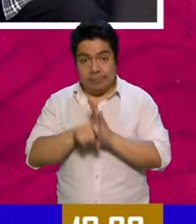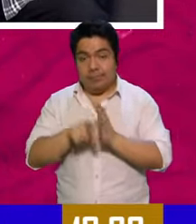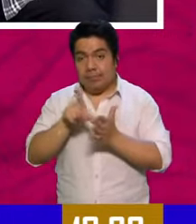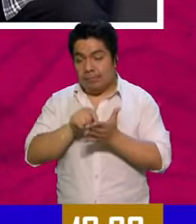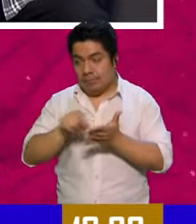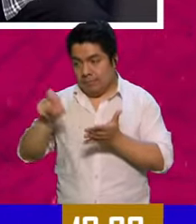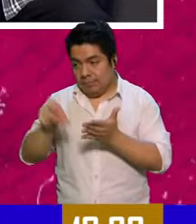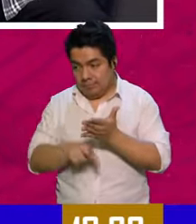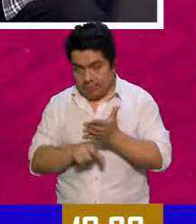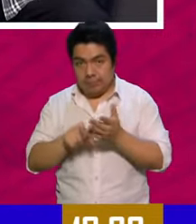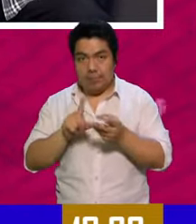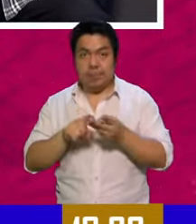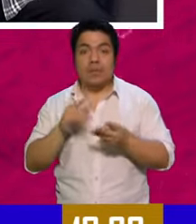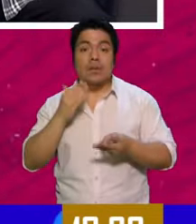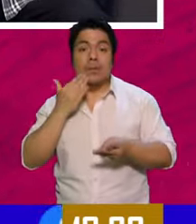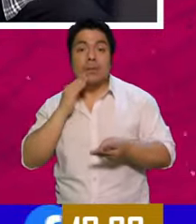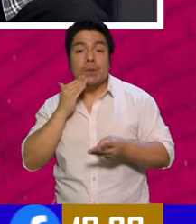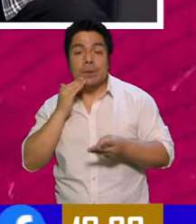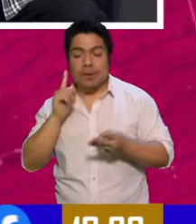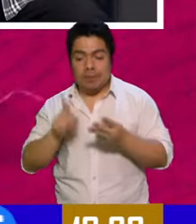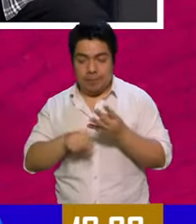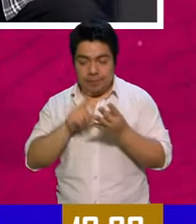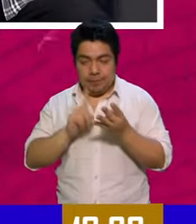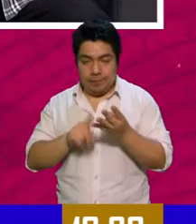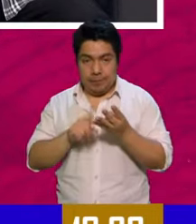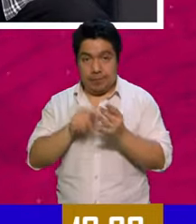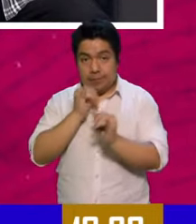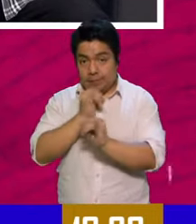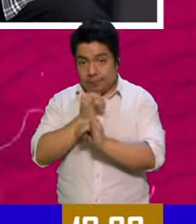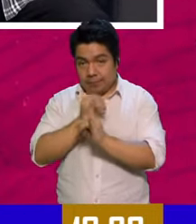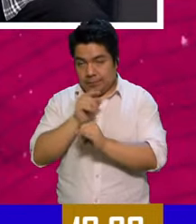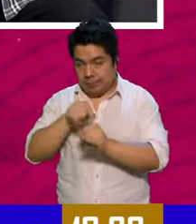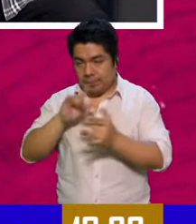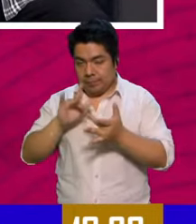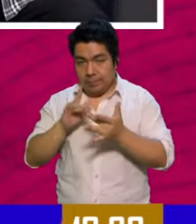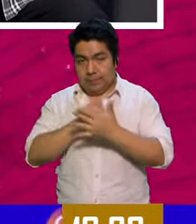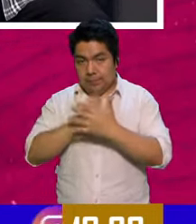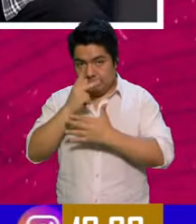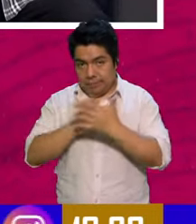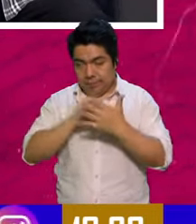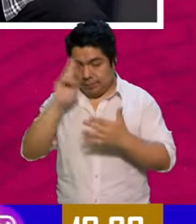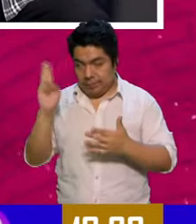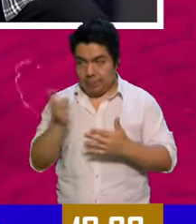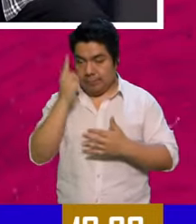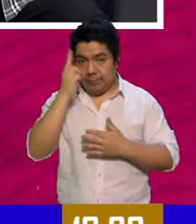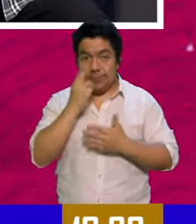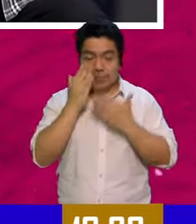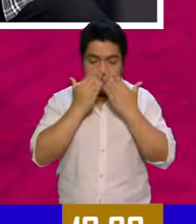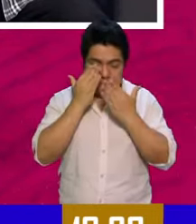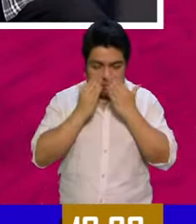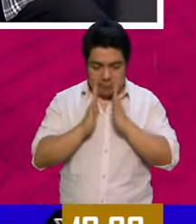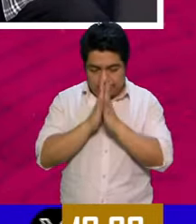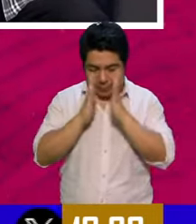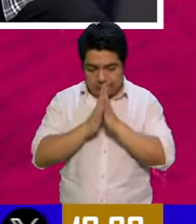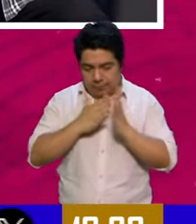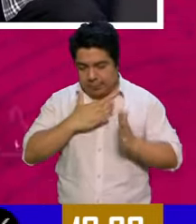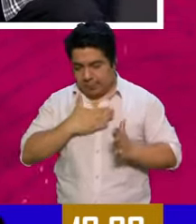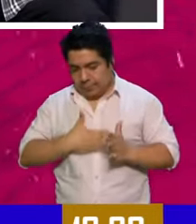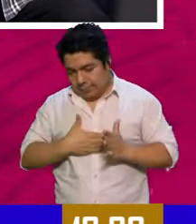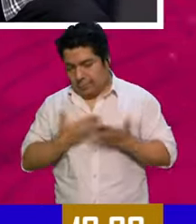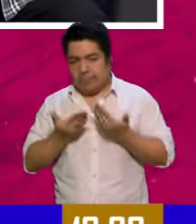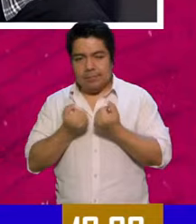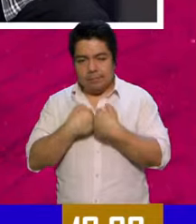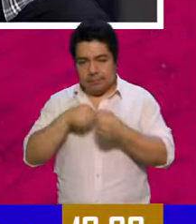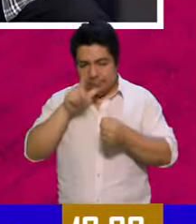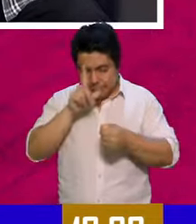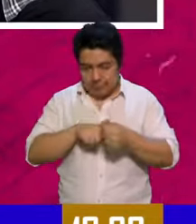X, Facebook y también a través del sitio web del Programa Universitario de Estudios sobre Democracia, Justicia y Sociedad. No es tan largo. No es tan largo.